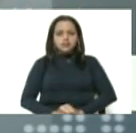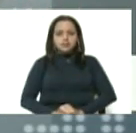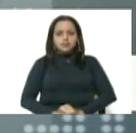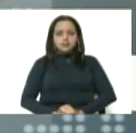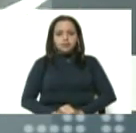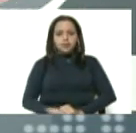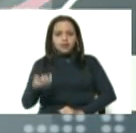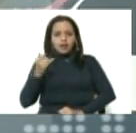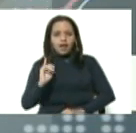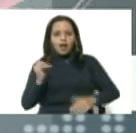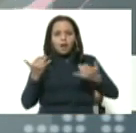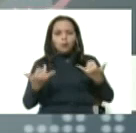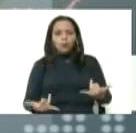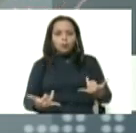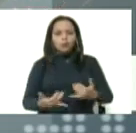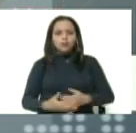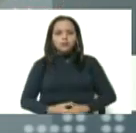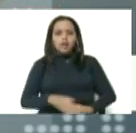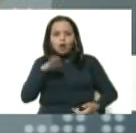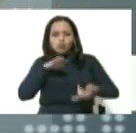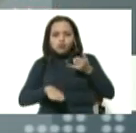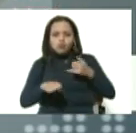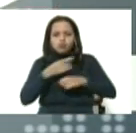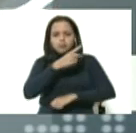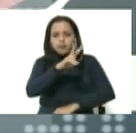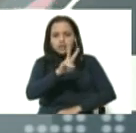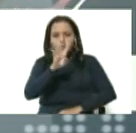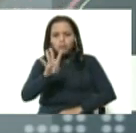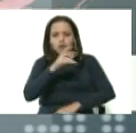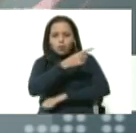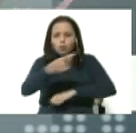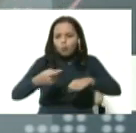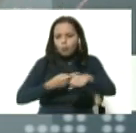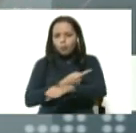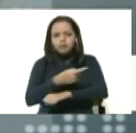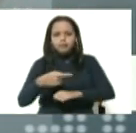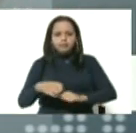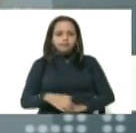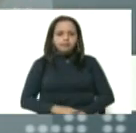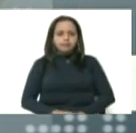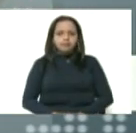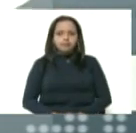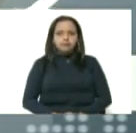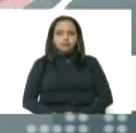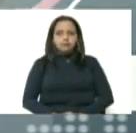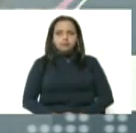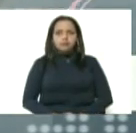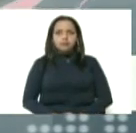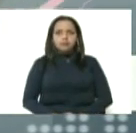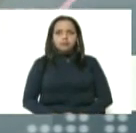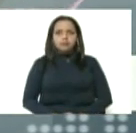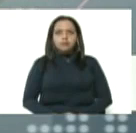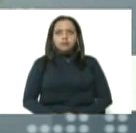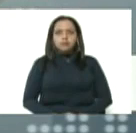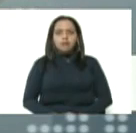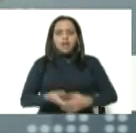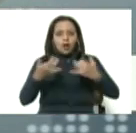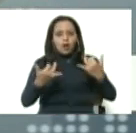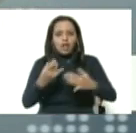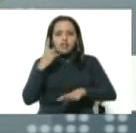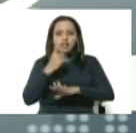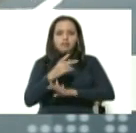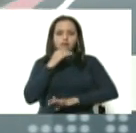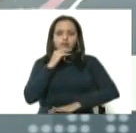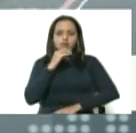han acaecido las últimas 24 horas. Debemos reportar que